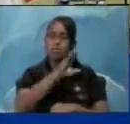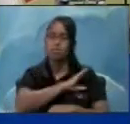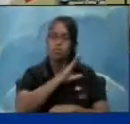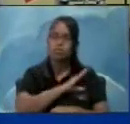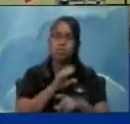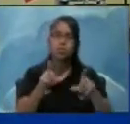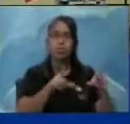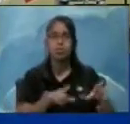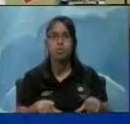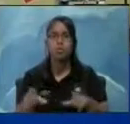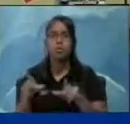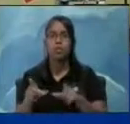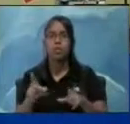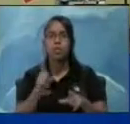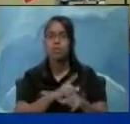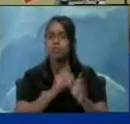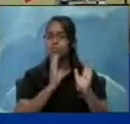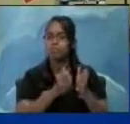sitio